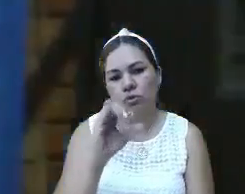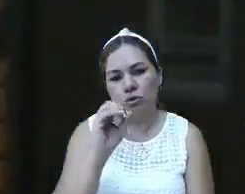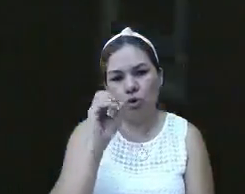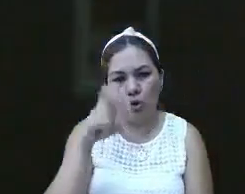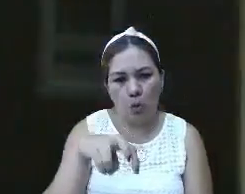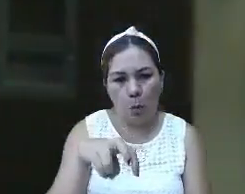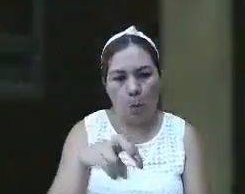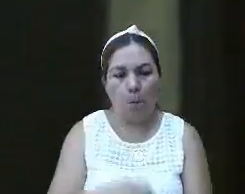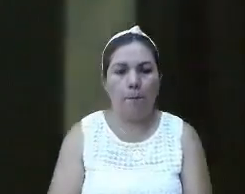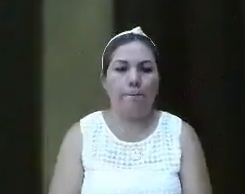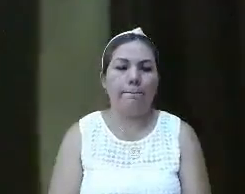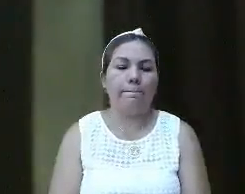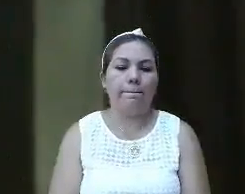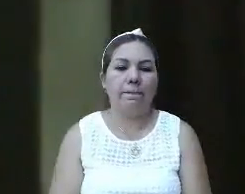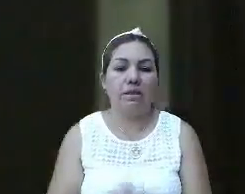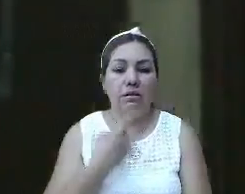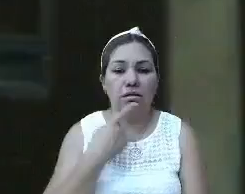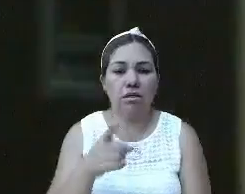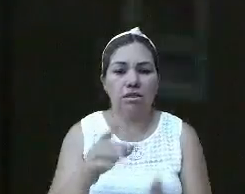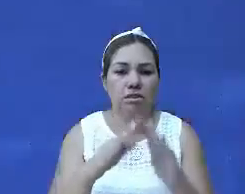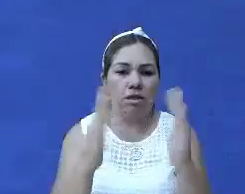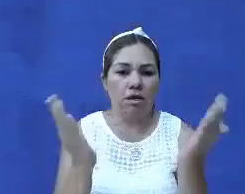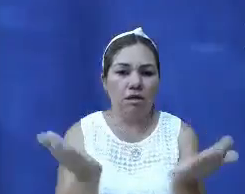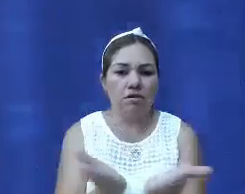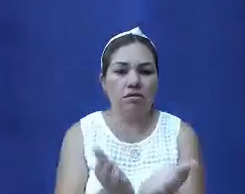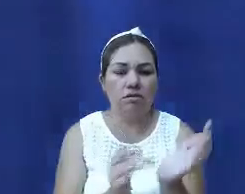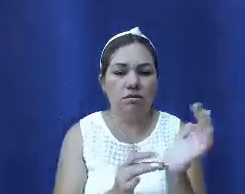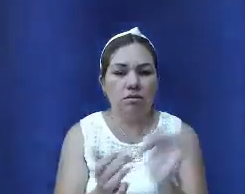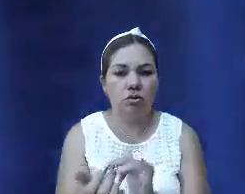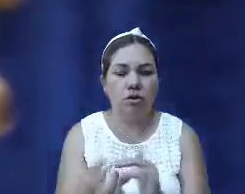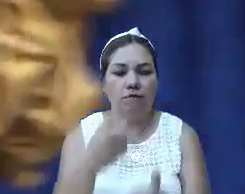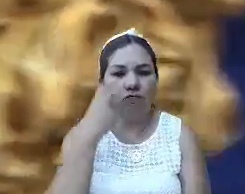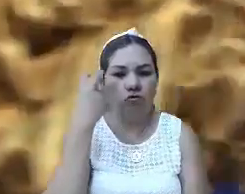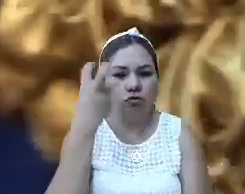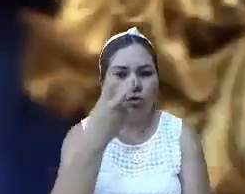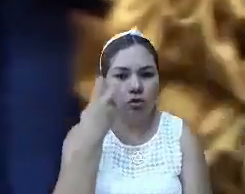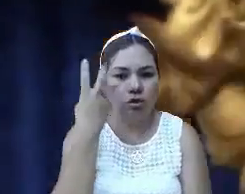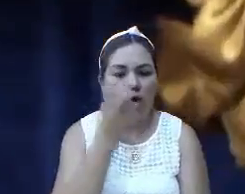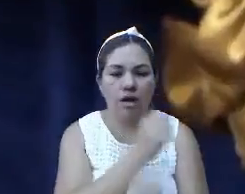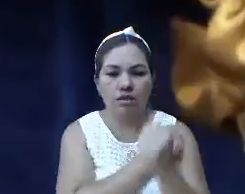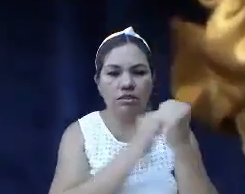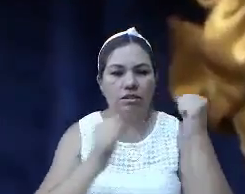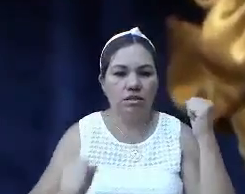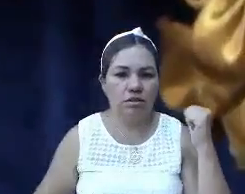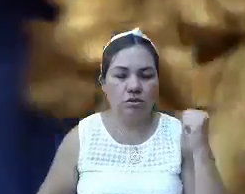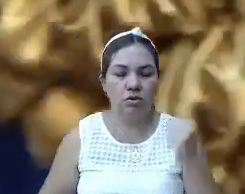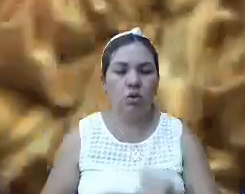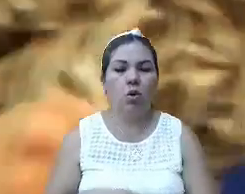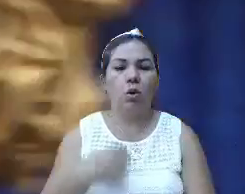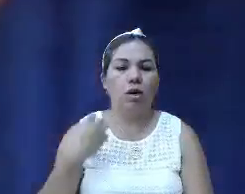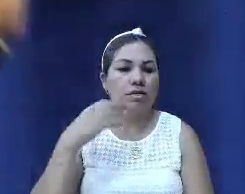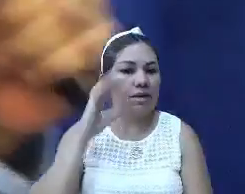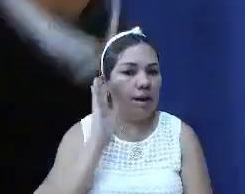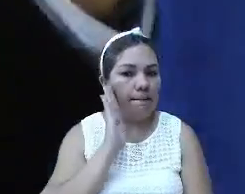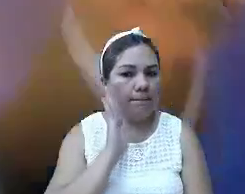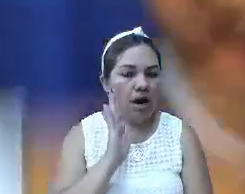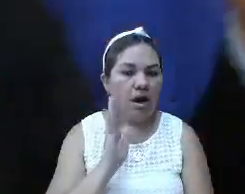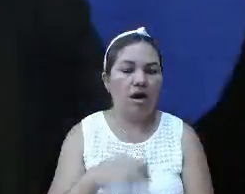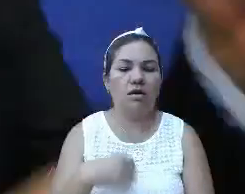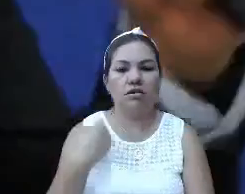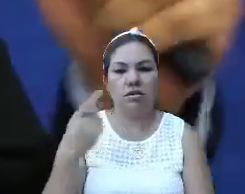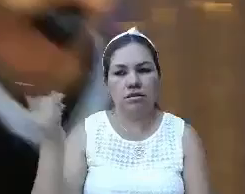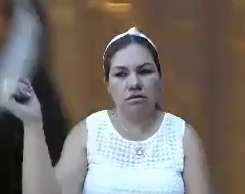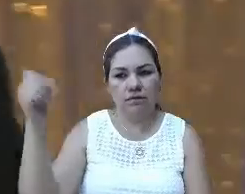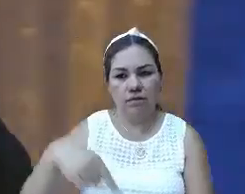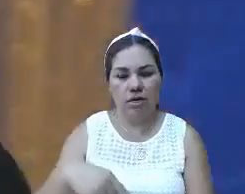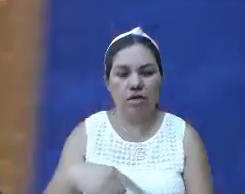la unción. ¿Qué dice la Escritura? Buscad al Señor mientras pueda ser hallado. Llamadle en tanto está